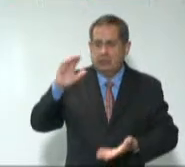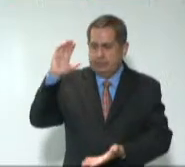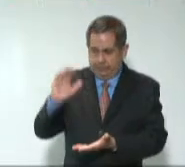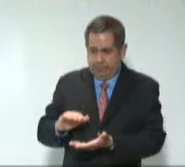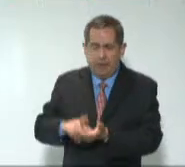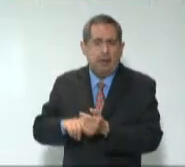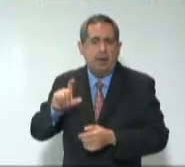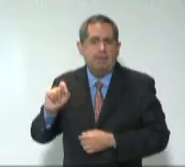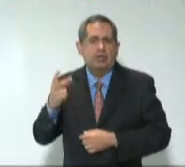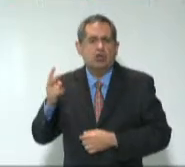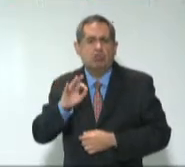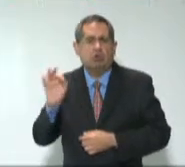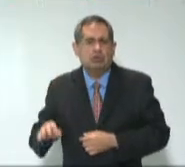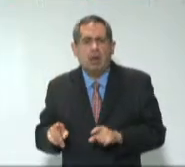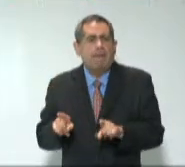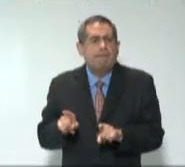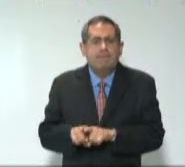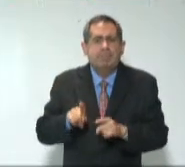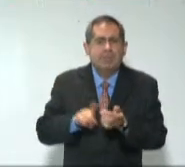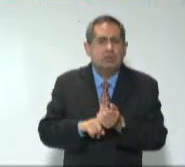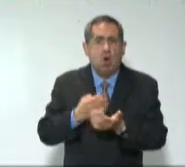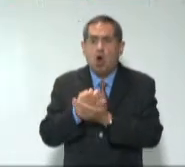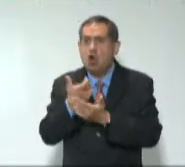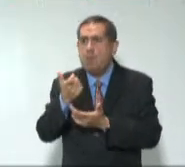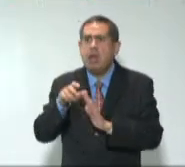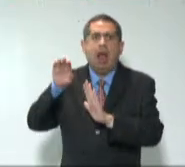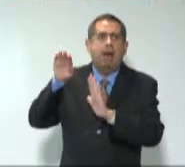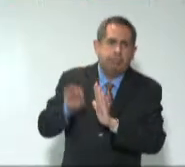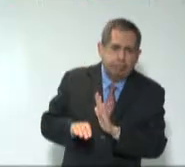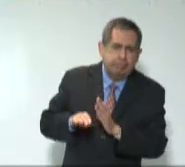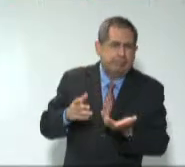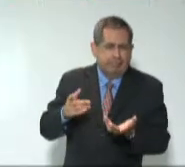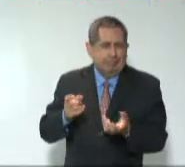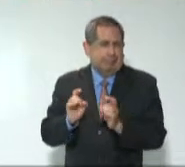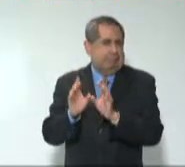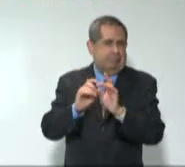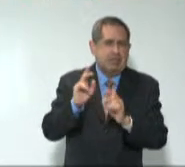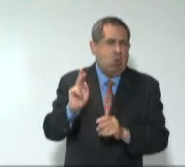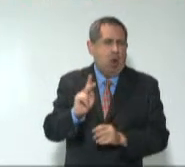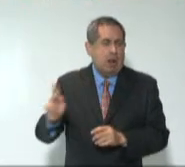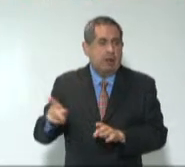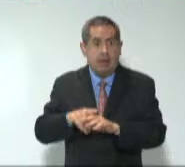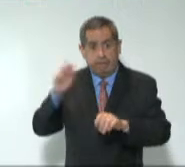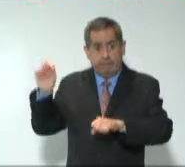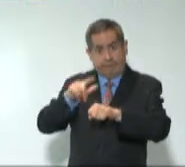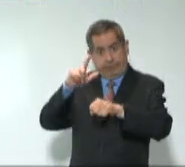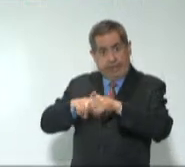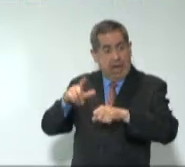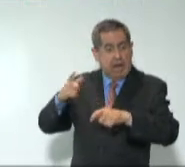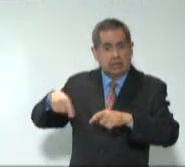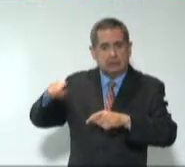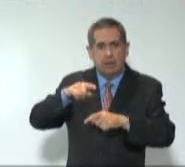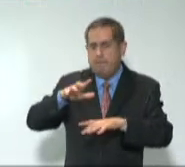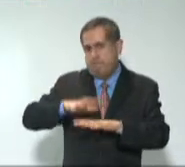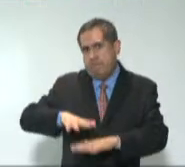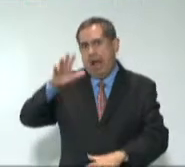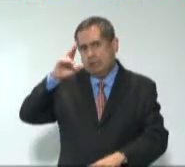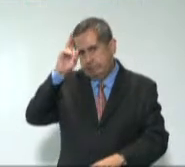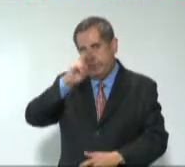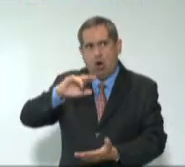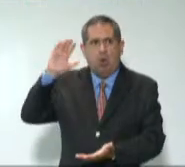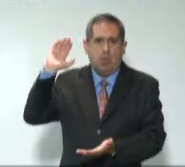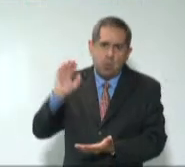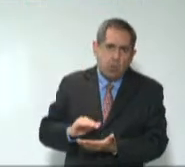22 por muy similar a lo que se cayó la actividad económica para lógic a nivel Federal la caída es un poco mayor y eso Es